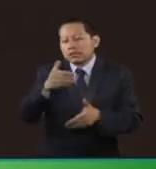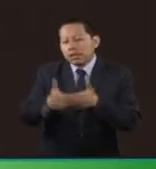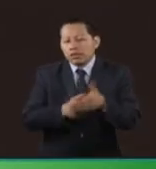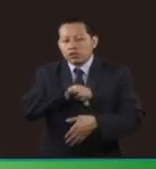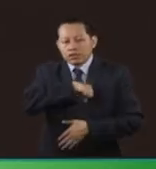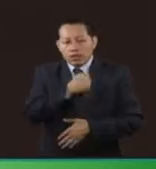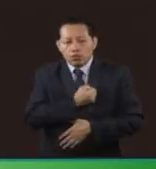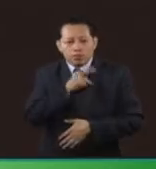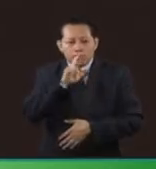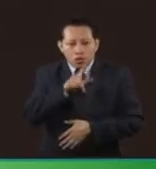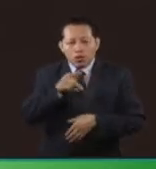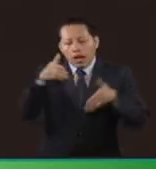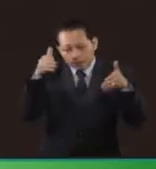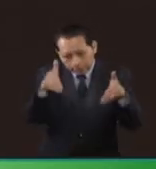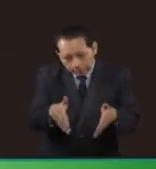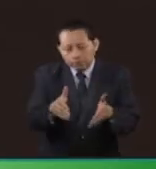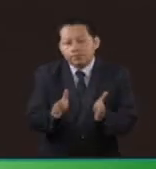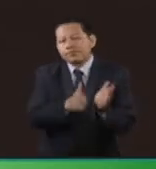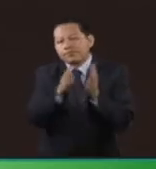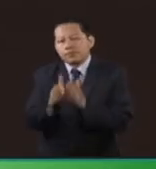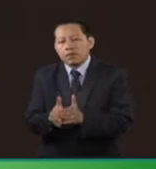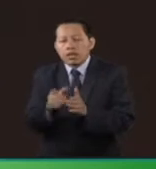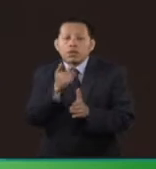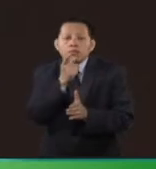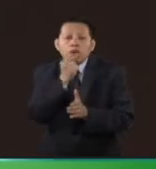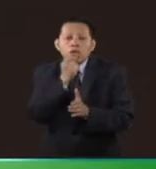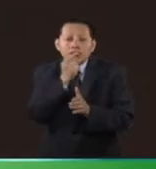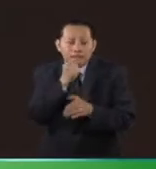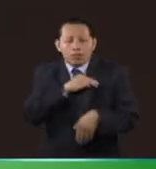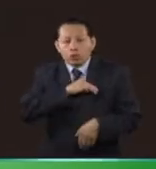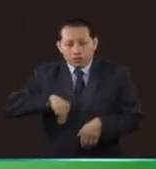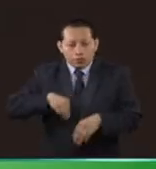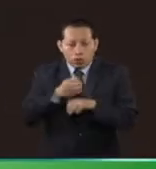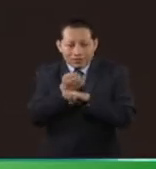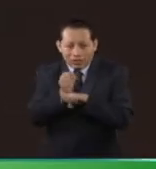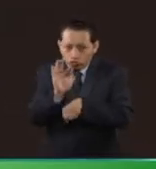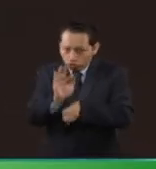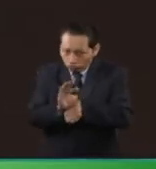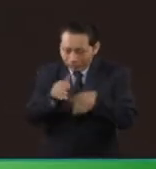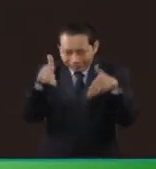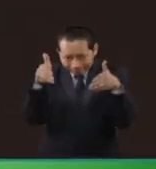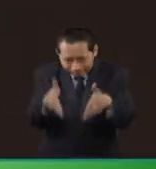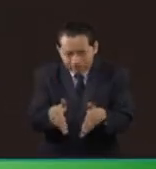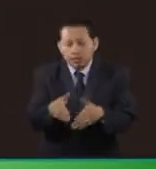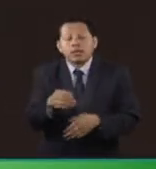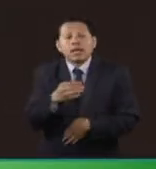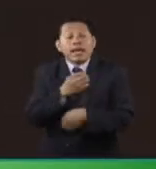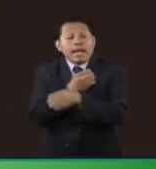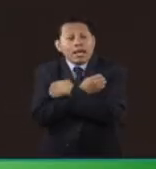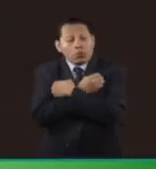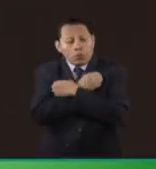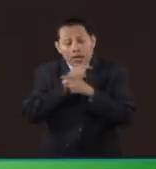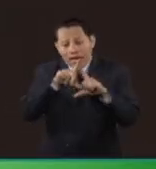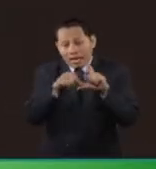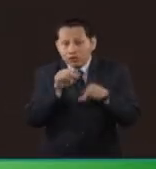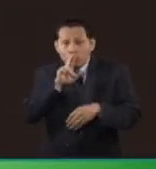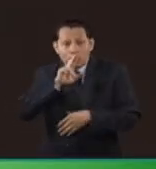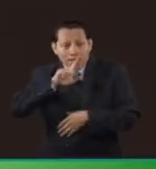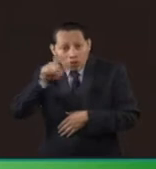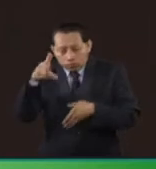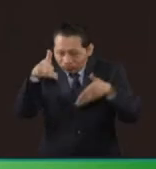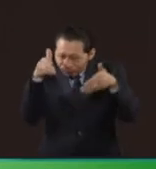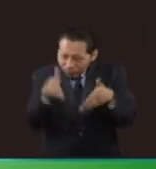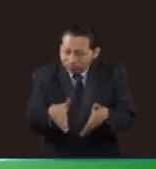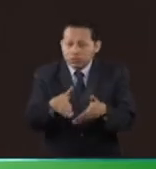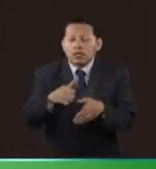salud, cómo fortalecer las policías locales, cómo mejorar la educación en este país, cómo atraer inversión, entre